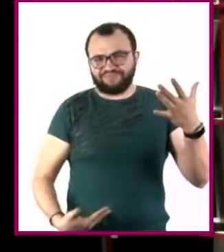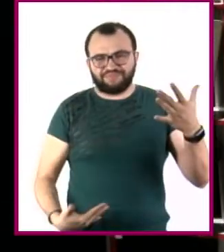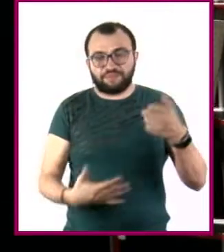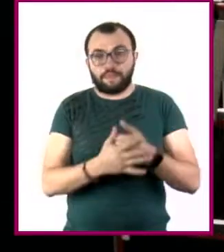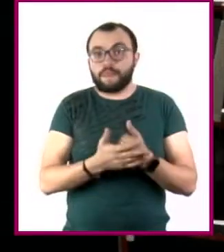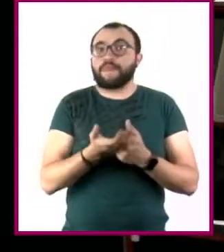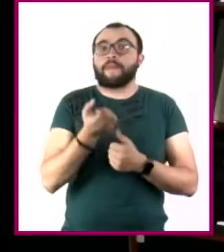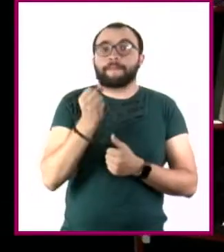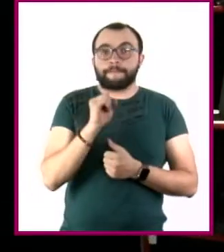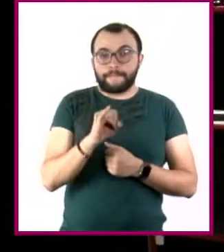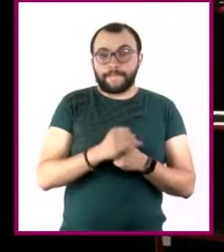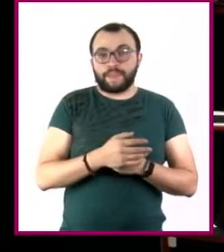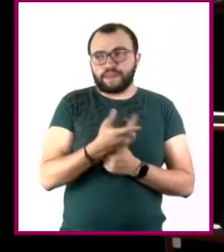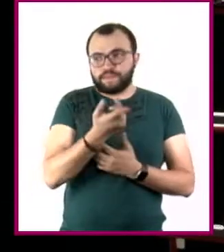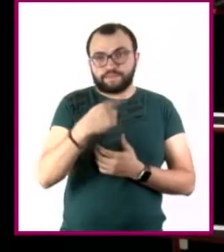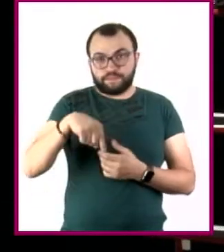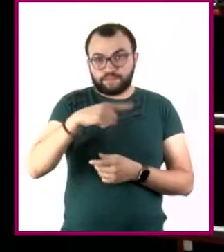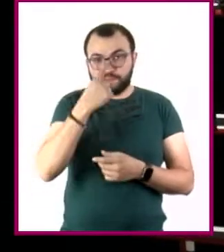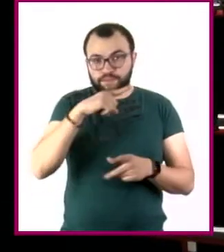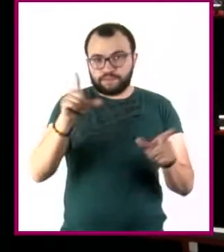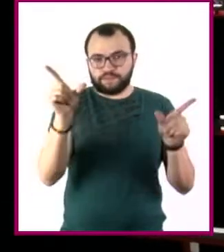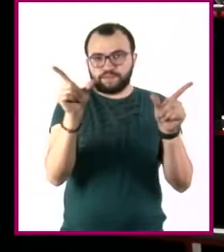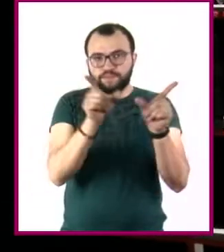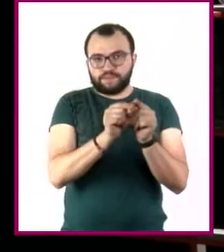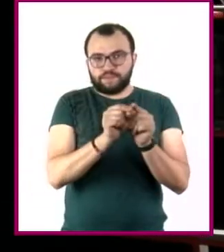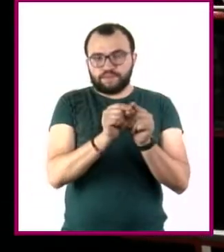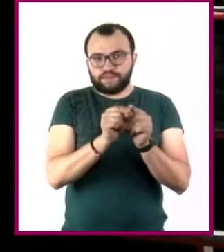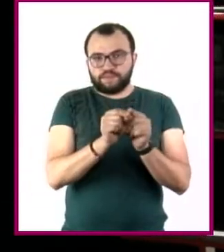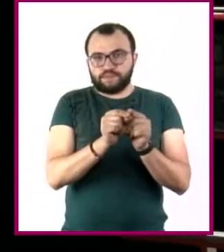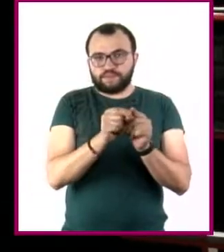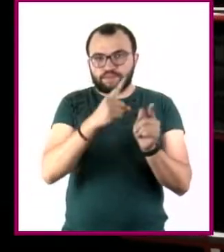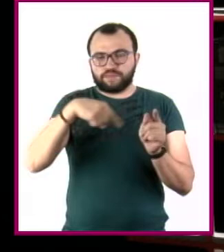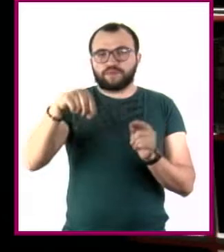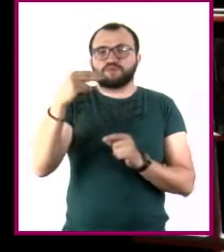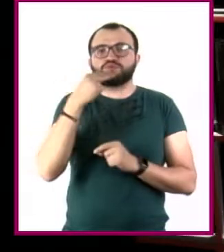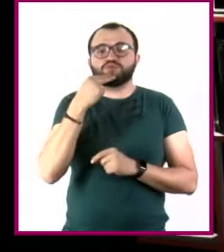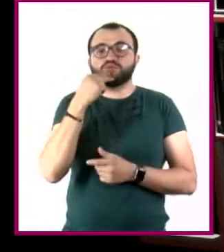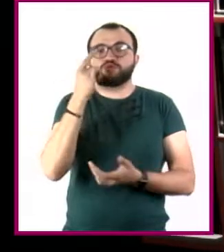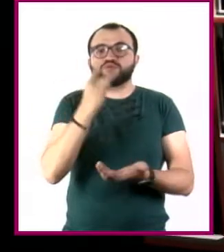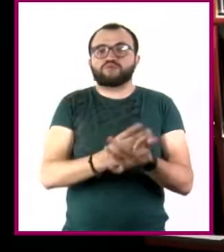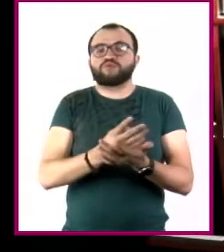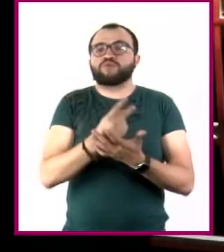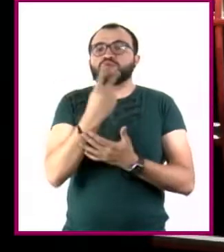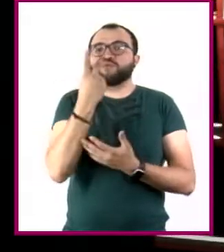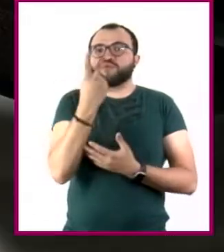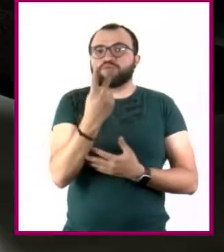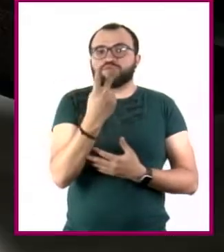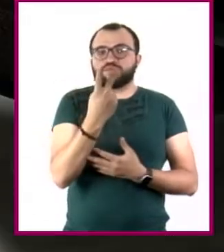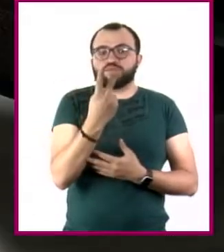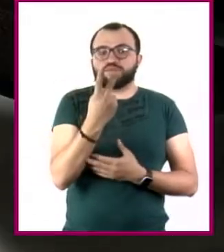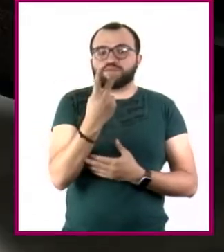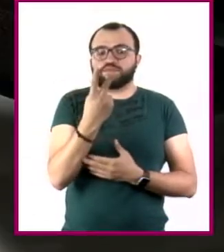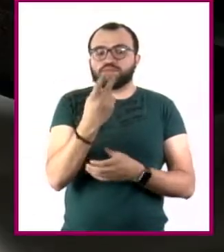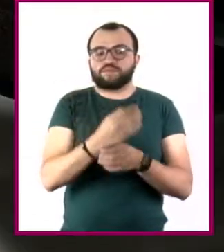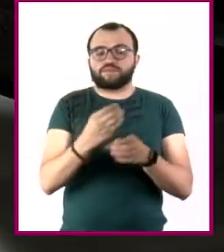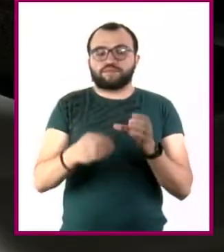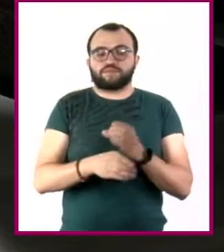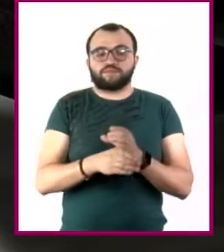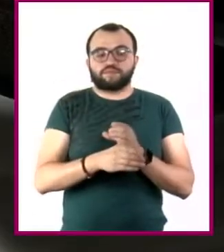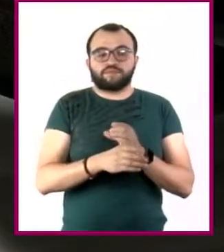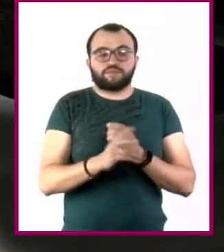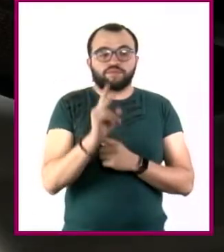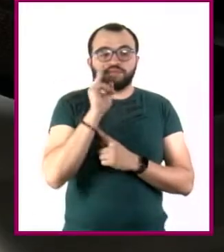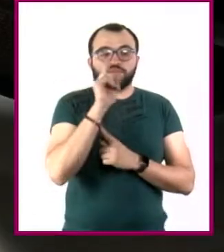sí, para simplificar todo esto, usamos solo 2 categorías: objeto